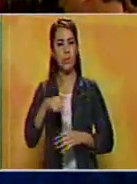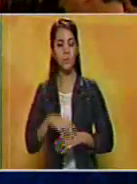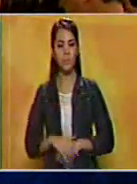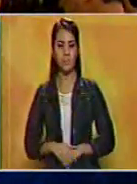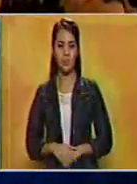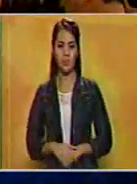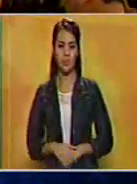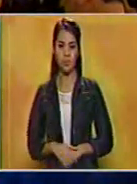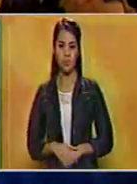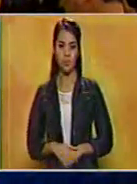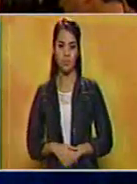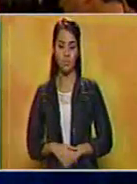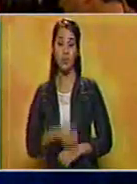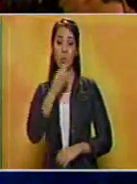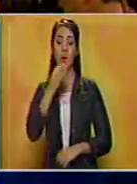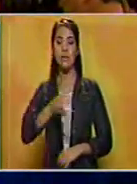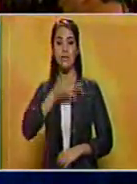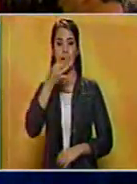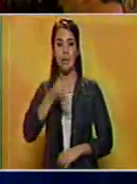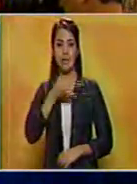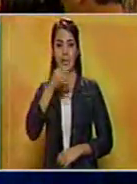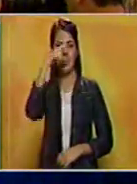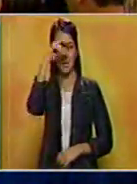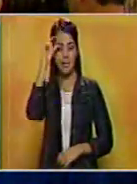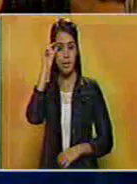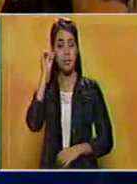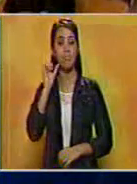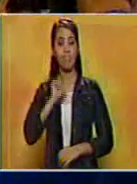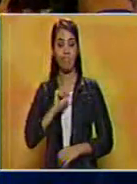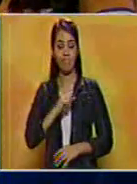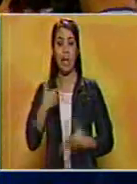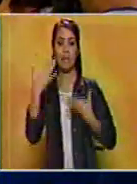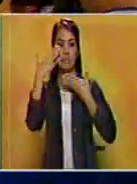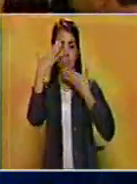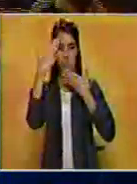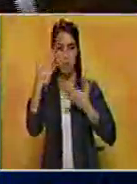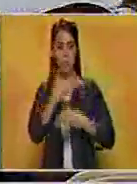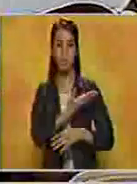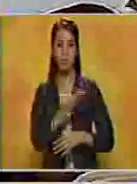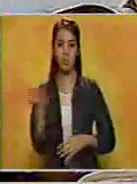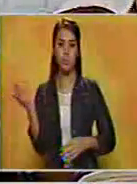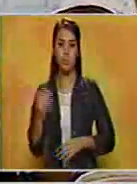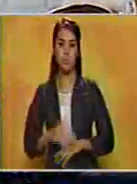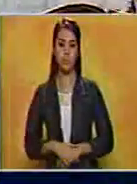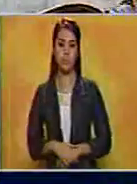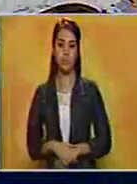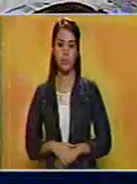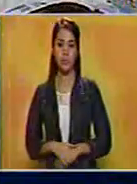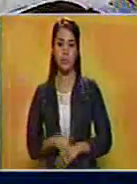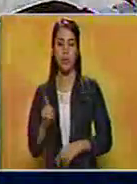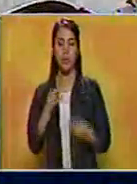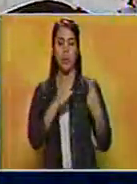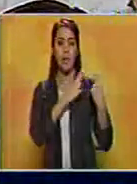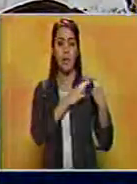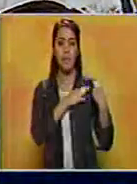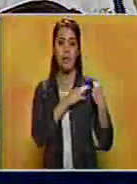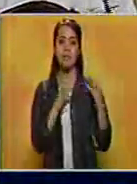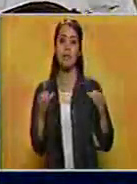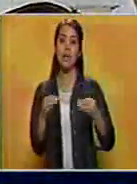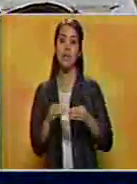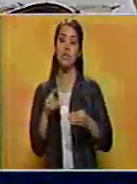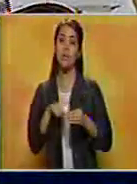hoy? Buenas tardes, Sandrina. Efectivamente, saludos a todos. Eso, se trata de representantes del